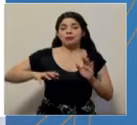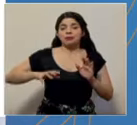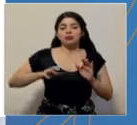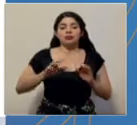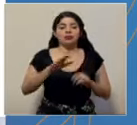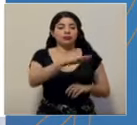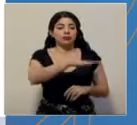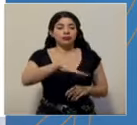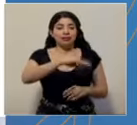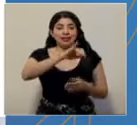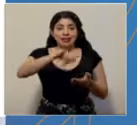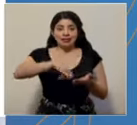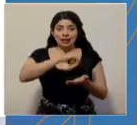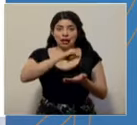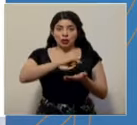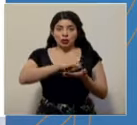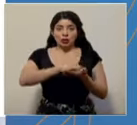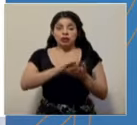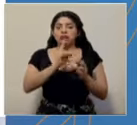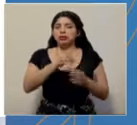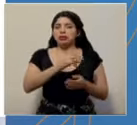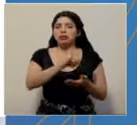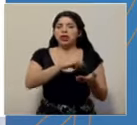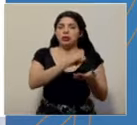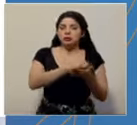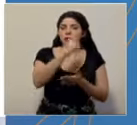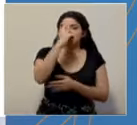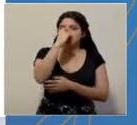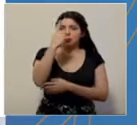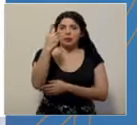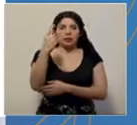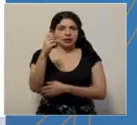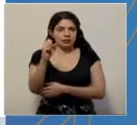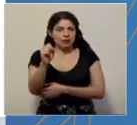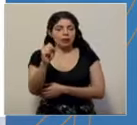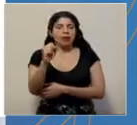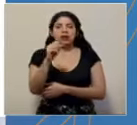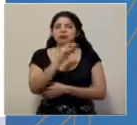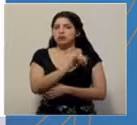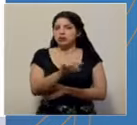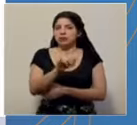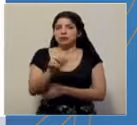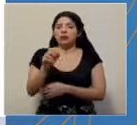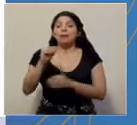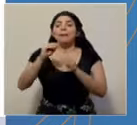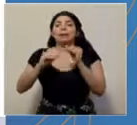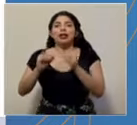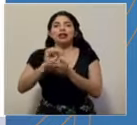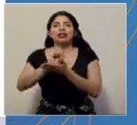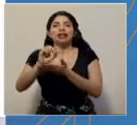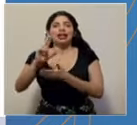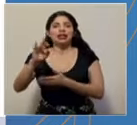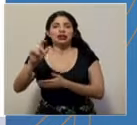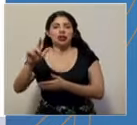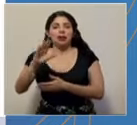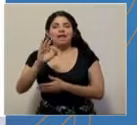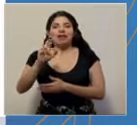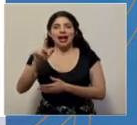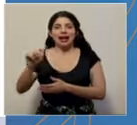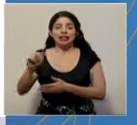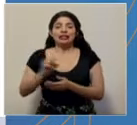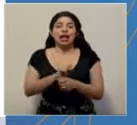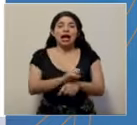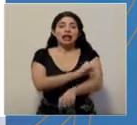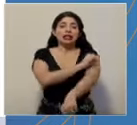la provincia de San José, San José, Escazú, Desamparados, salvo los distritos de San Cristóbal y Frailes, Acerrí,